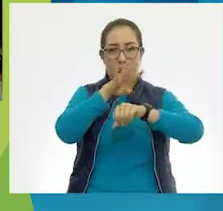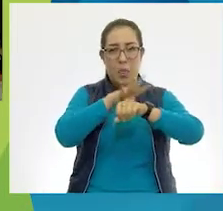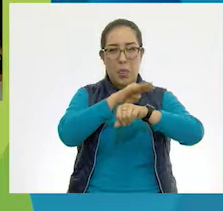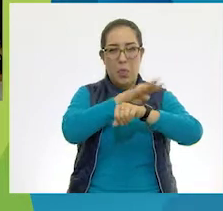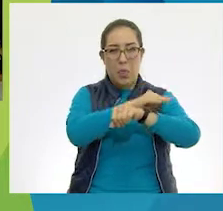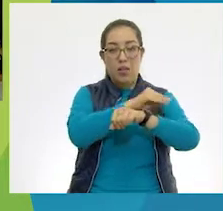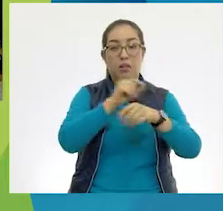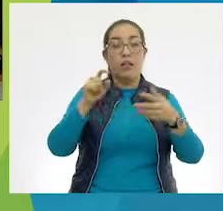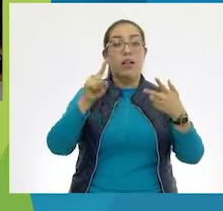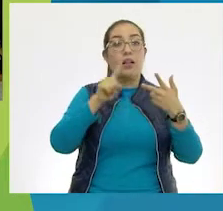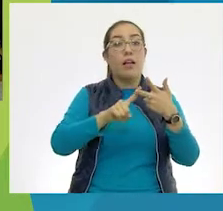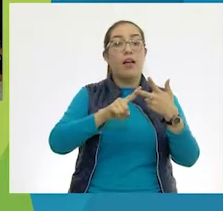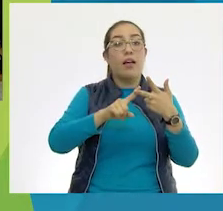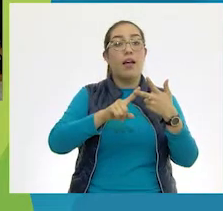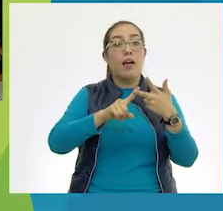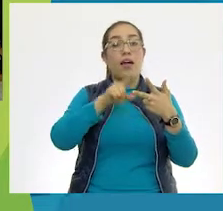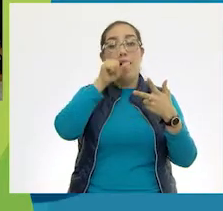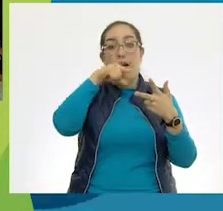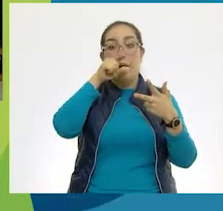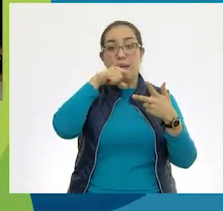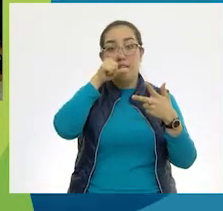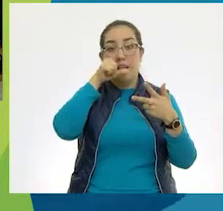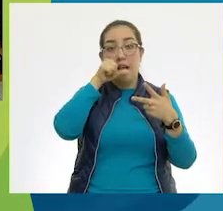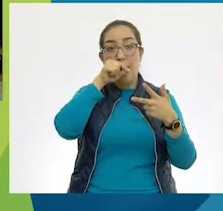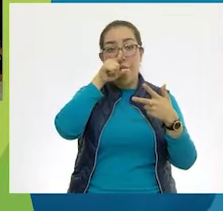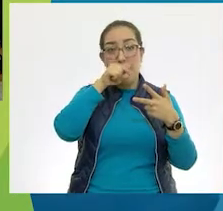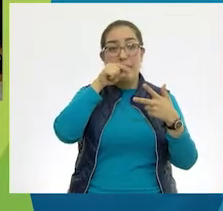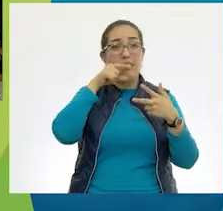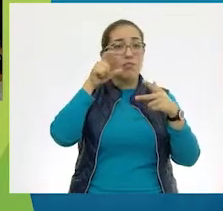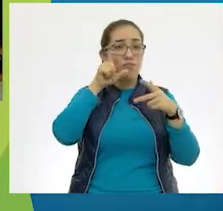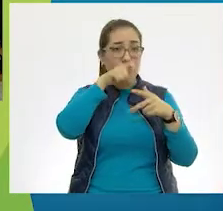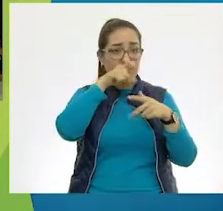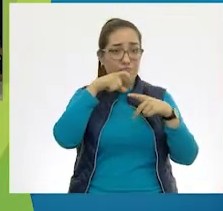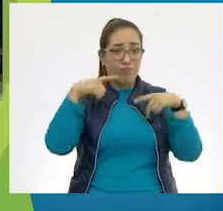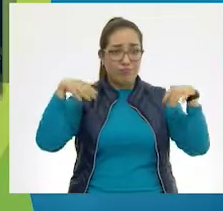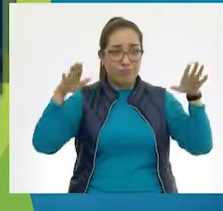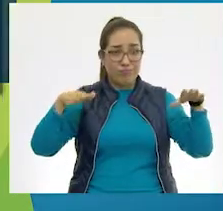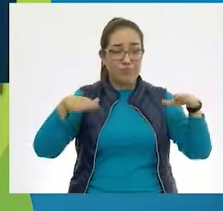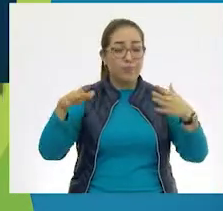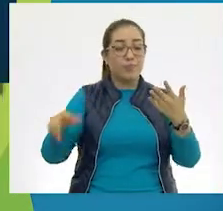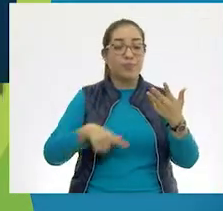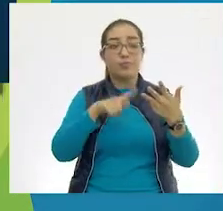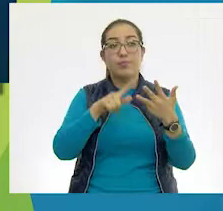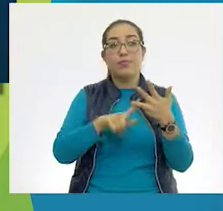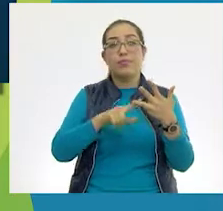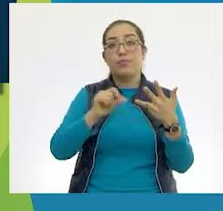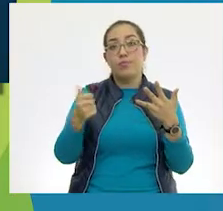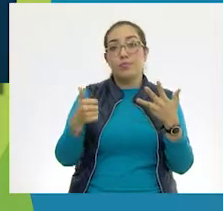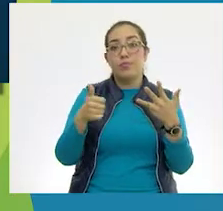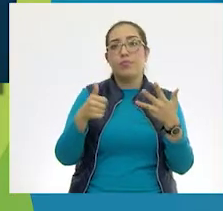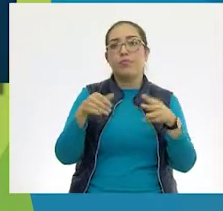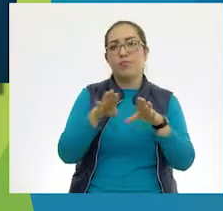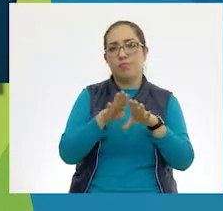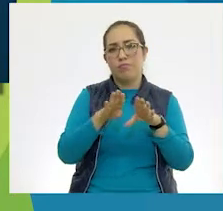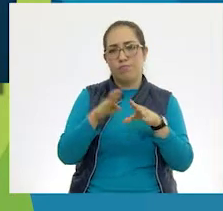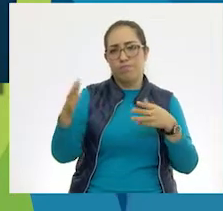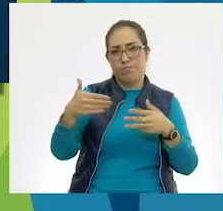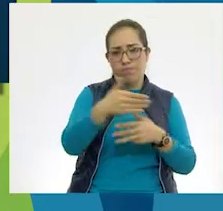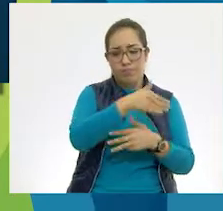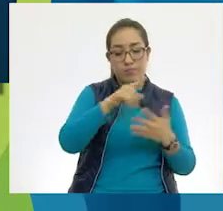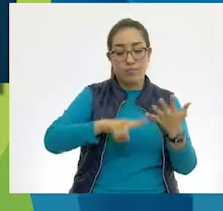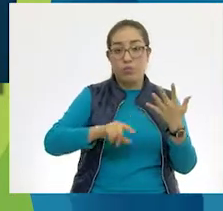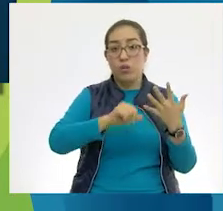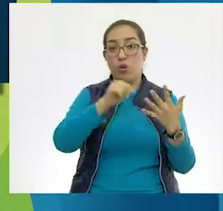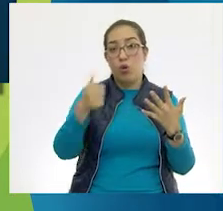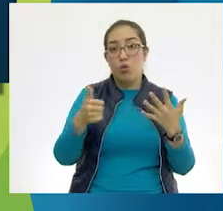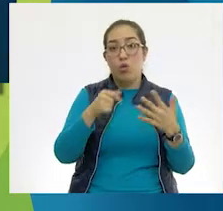con pico y plumas. Los reptiles con piel seca y escamas. Y anfibios con piel desnuda